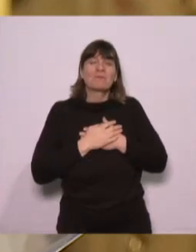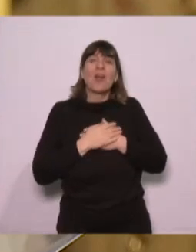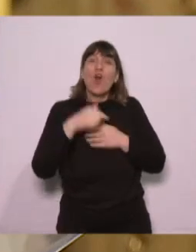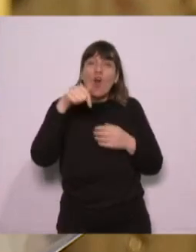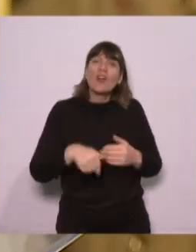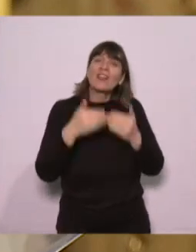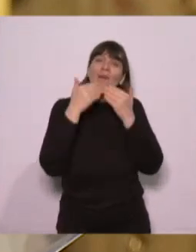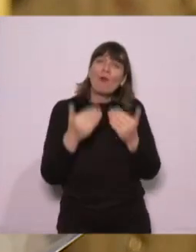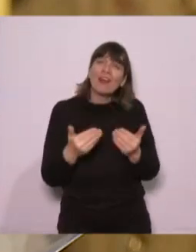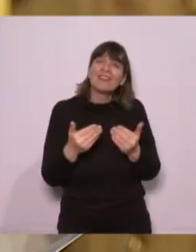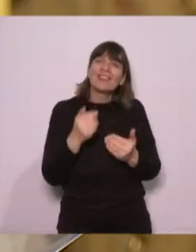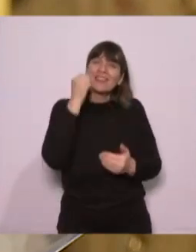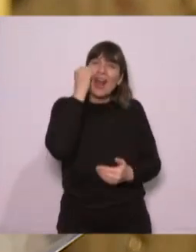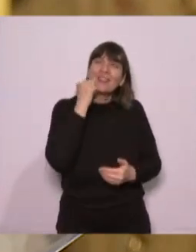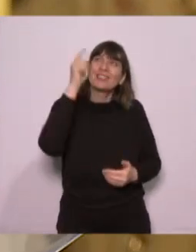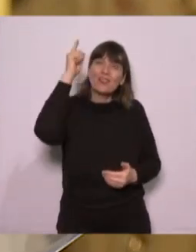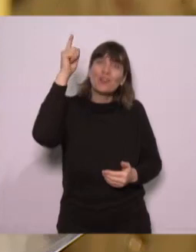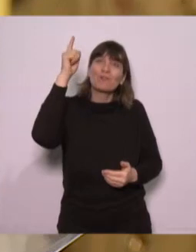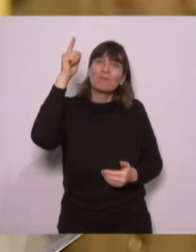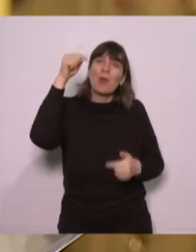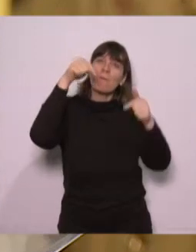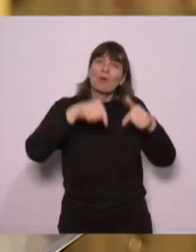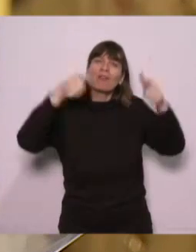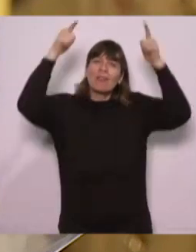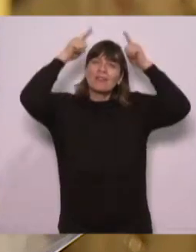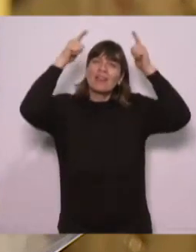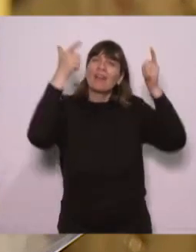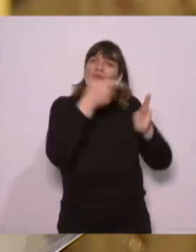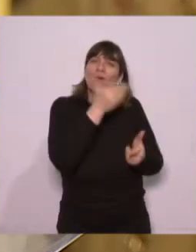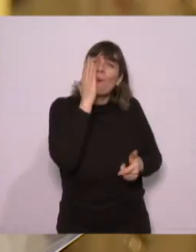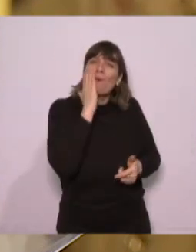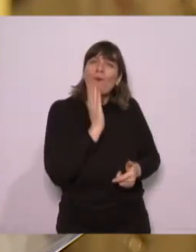Hoy le damos gracias al Señor por este gran santo.